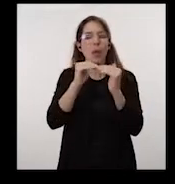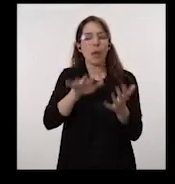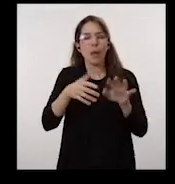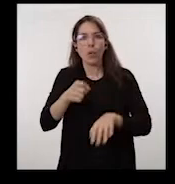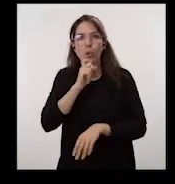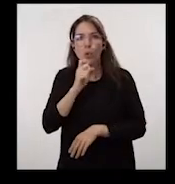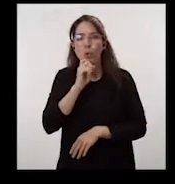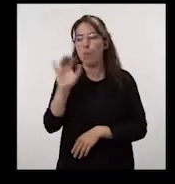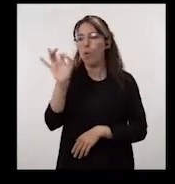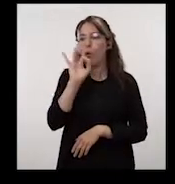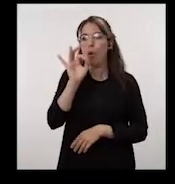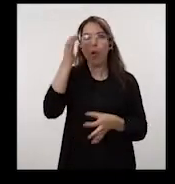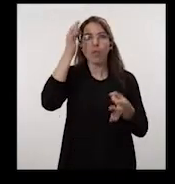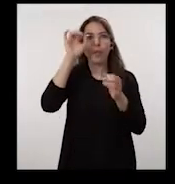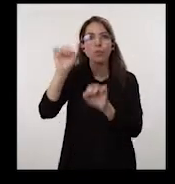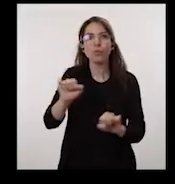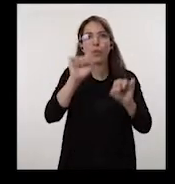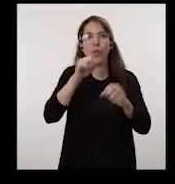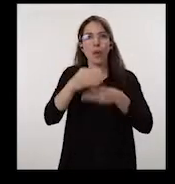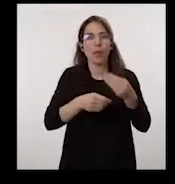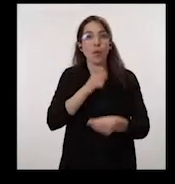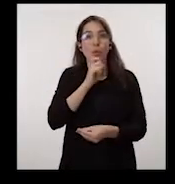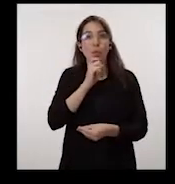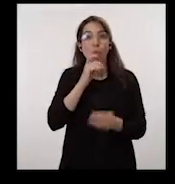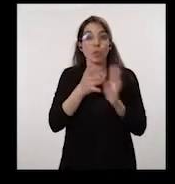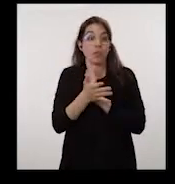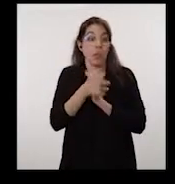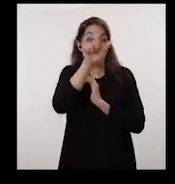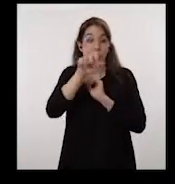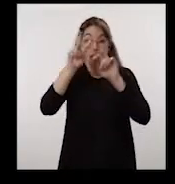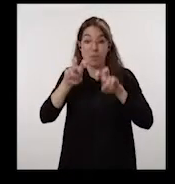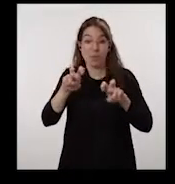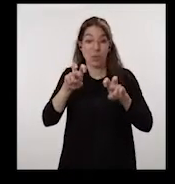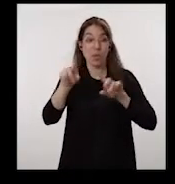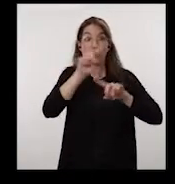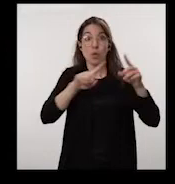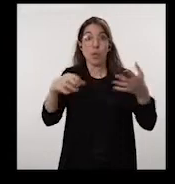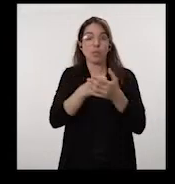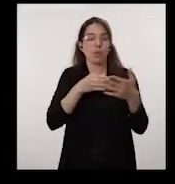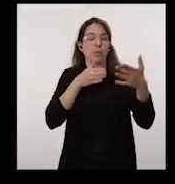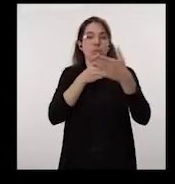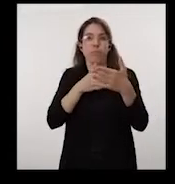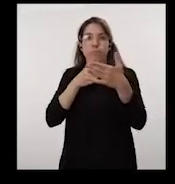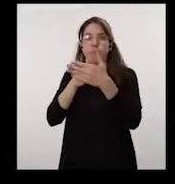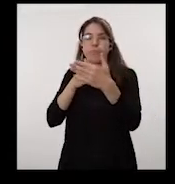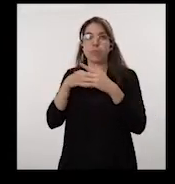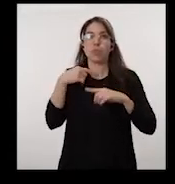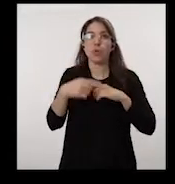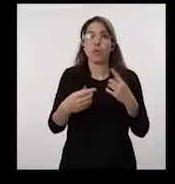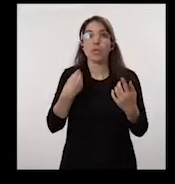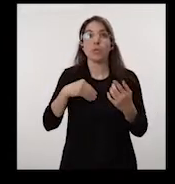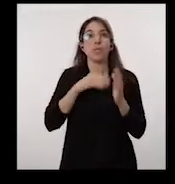cómo gestionar la protección de datos es decir son problemas a los que todos los investigadores nos enfrentamos en nuestro día a día